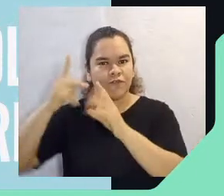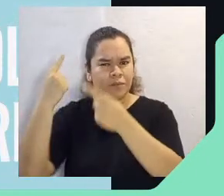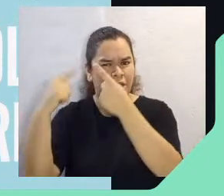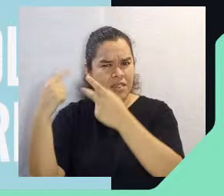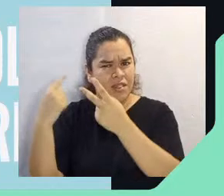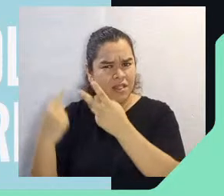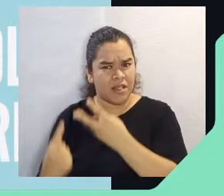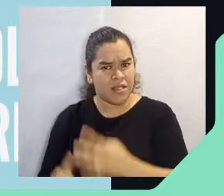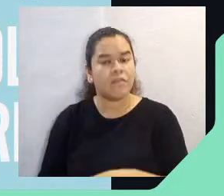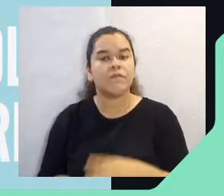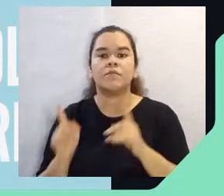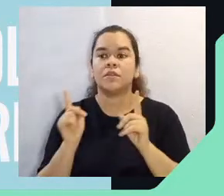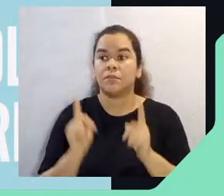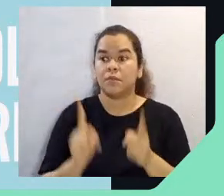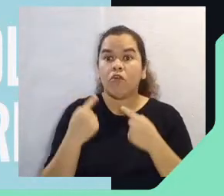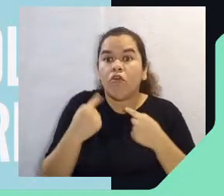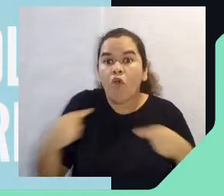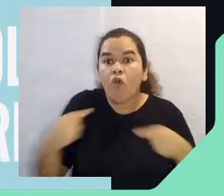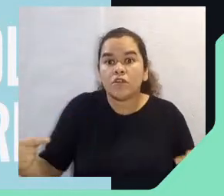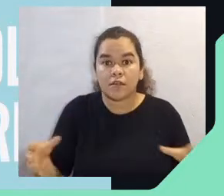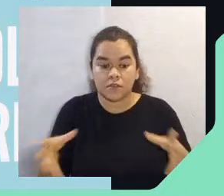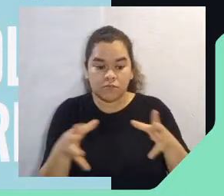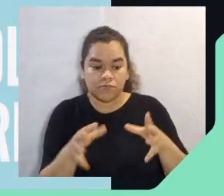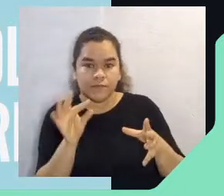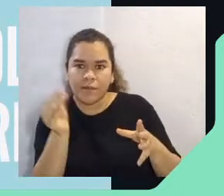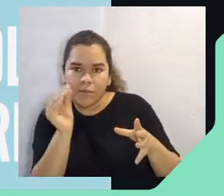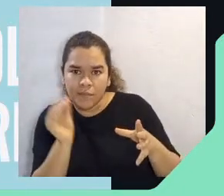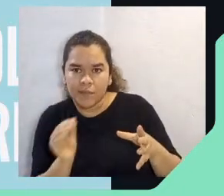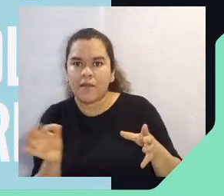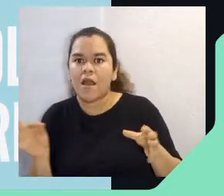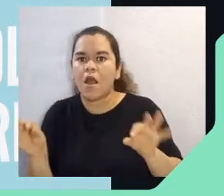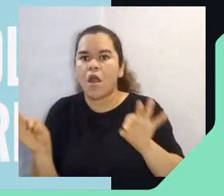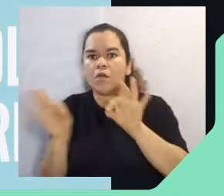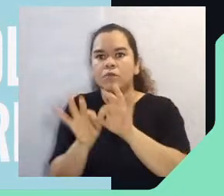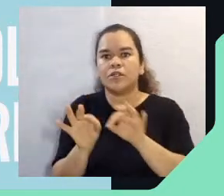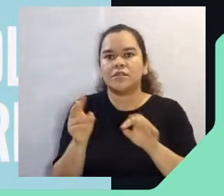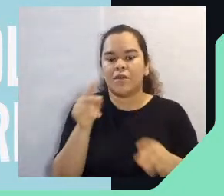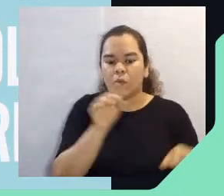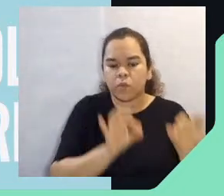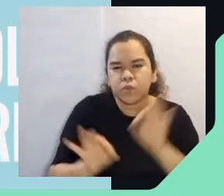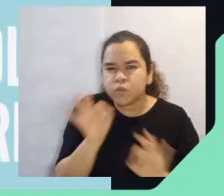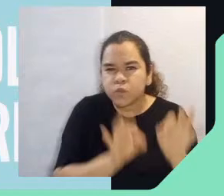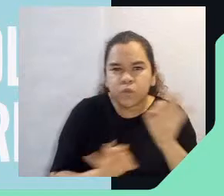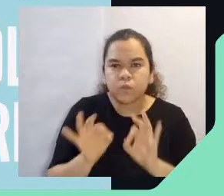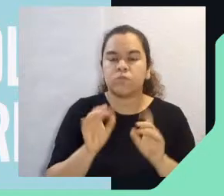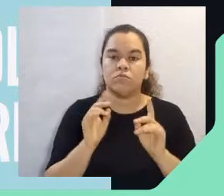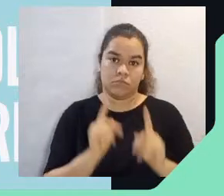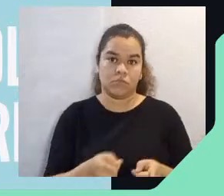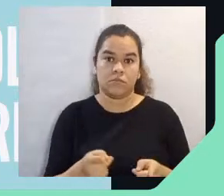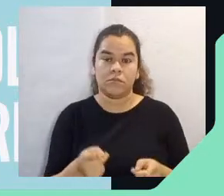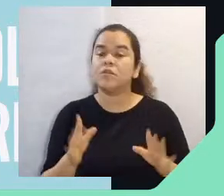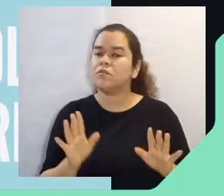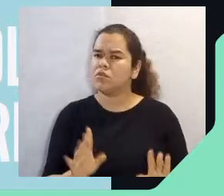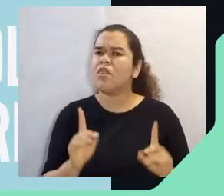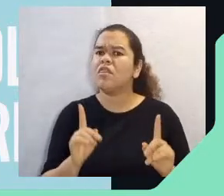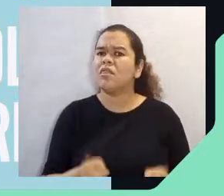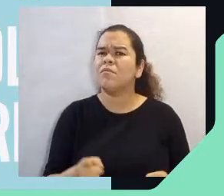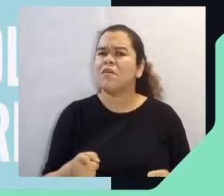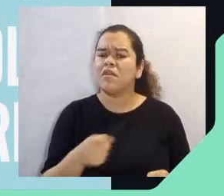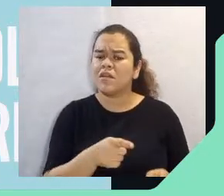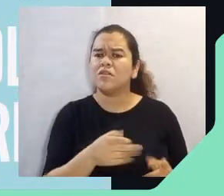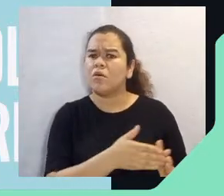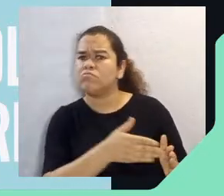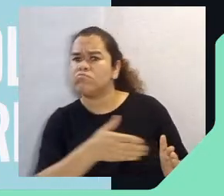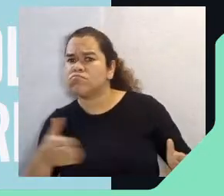utilizar y desarrollar. Y esto también tiene un marco. ¿Por qué lo hacemos así o por qué